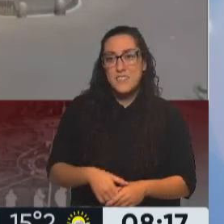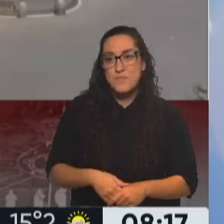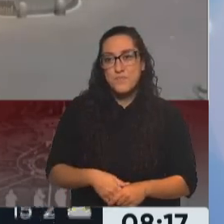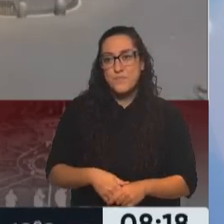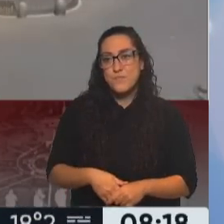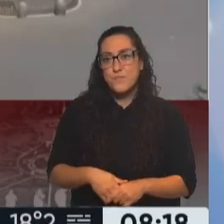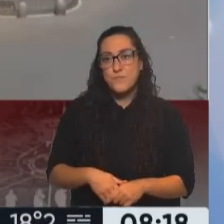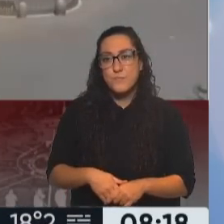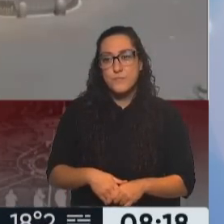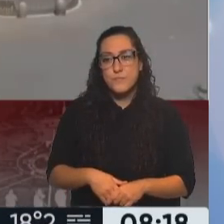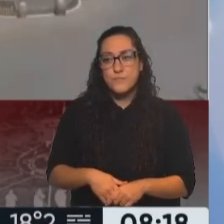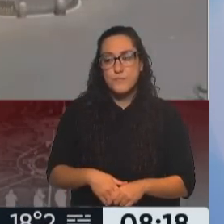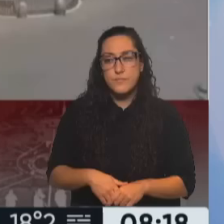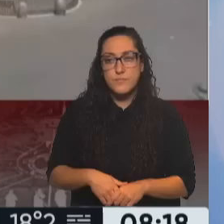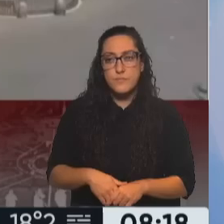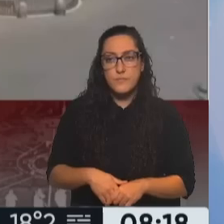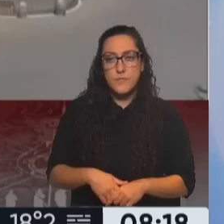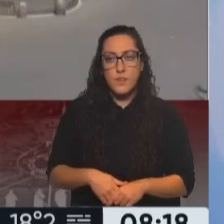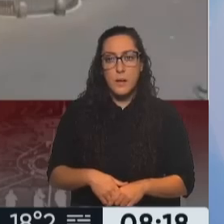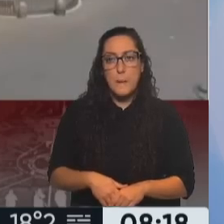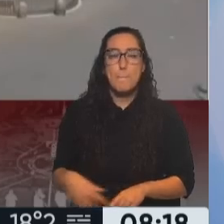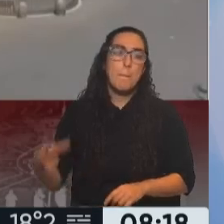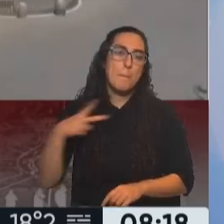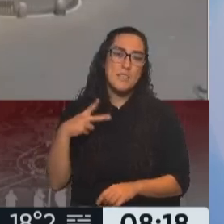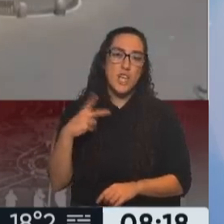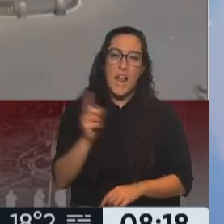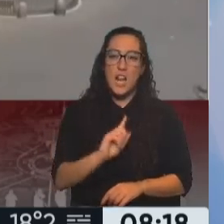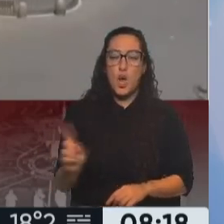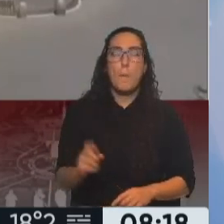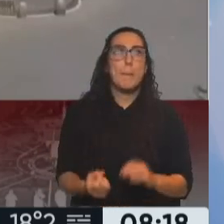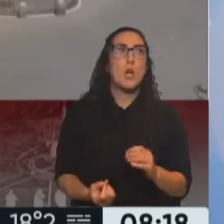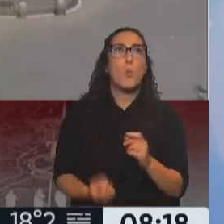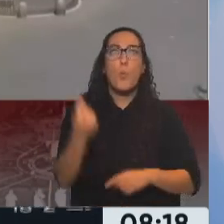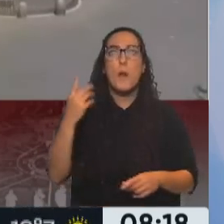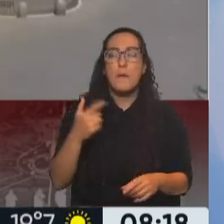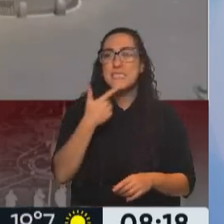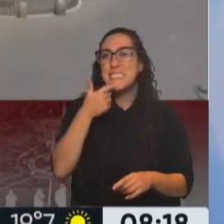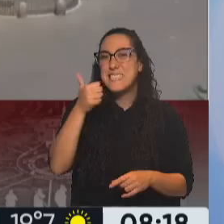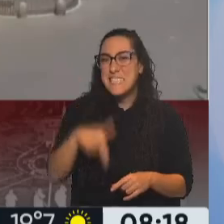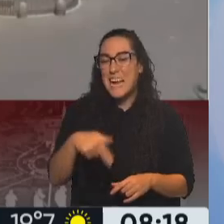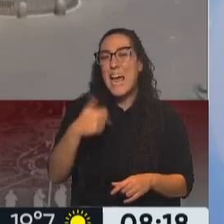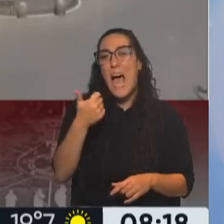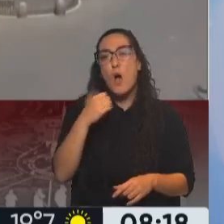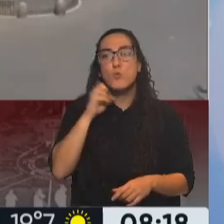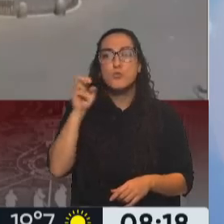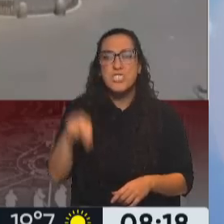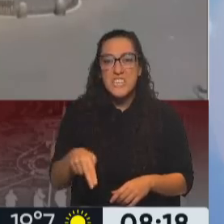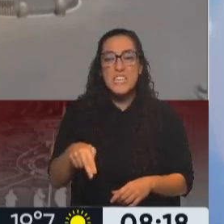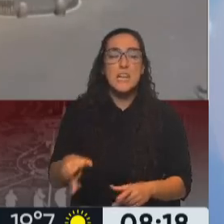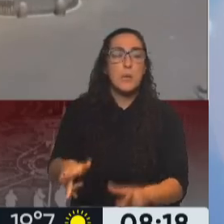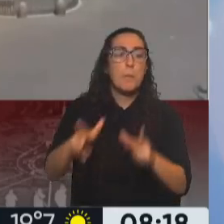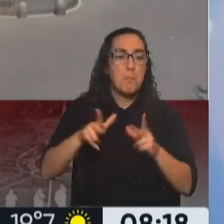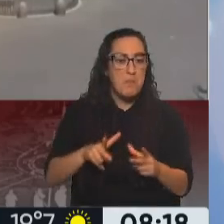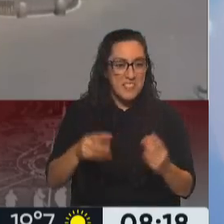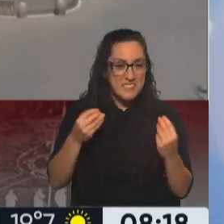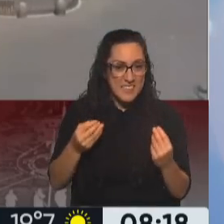así no personales, pero sí, una vez me pasó una de San Agustín, que me dice, si